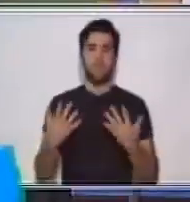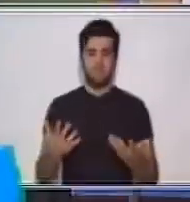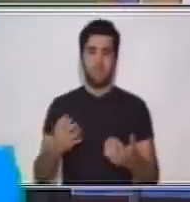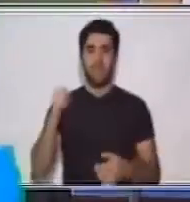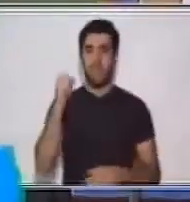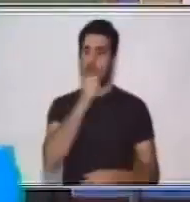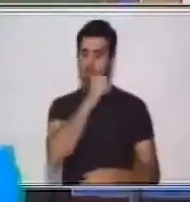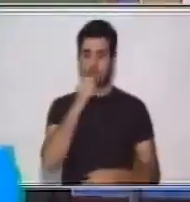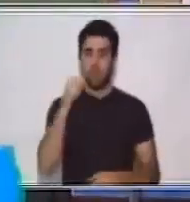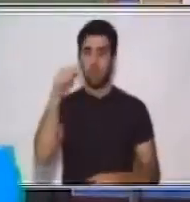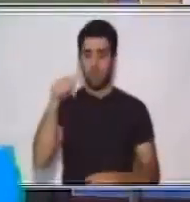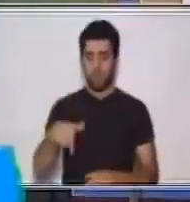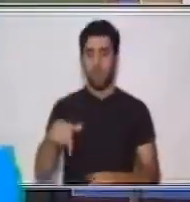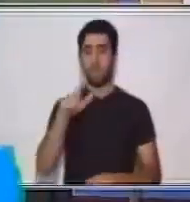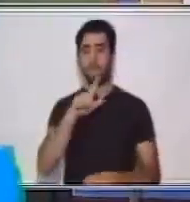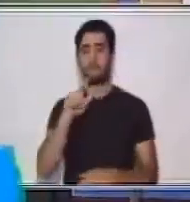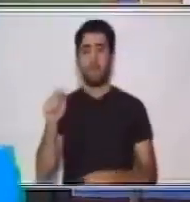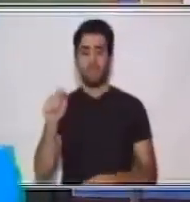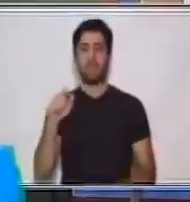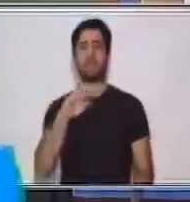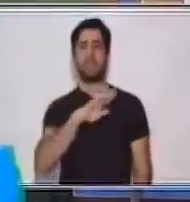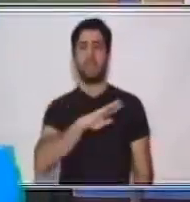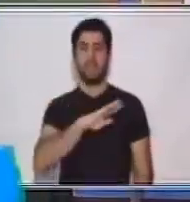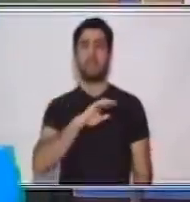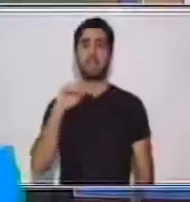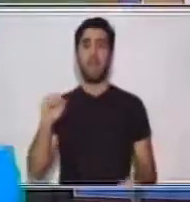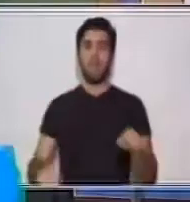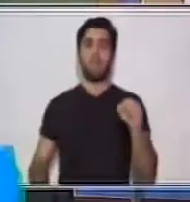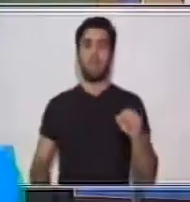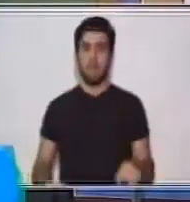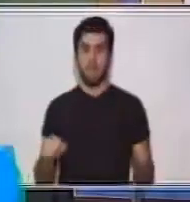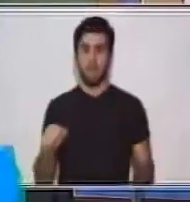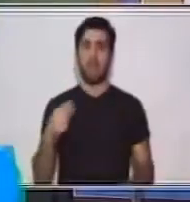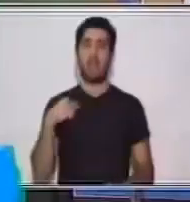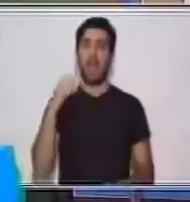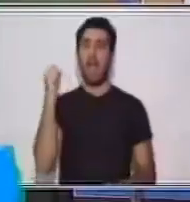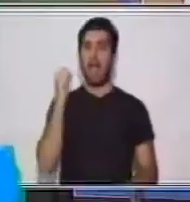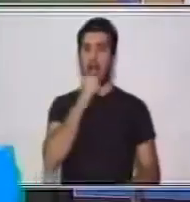mes patrio y vamos a cantarle a nuestra bandera.